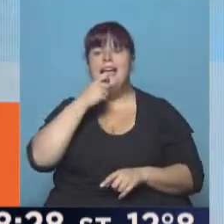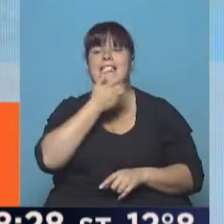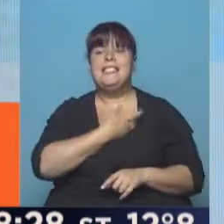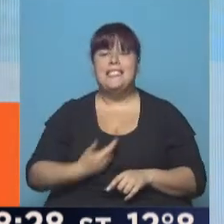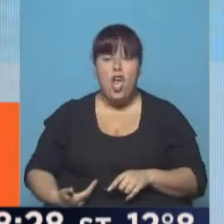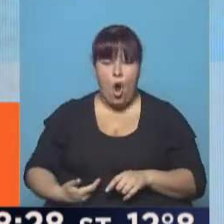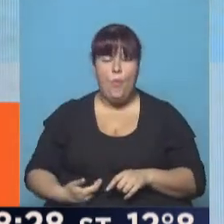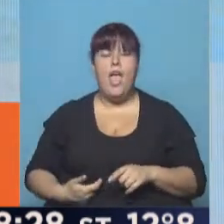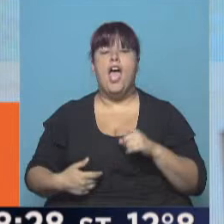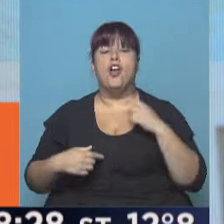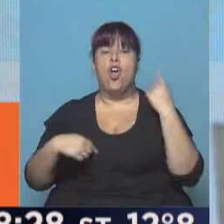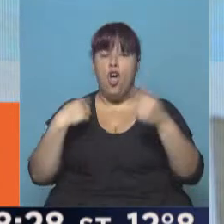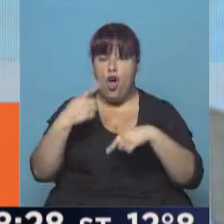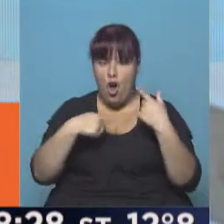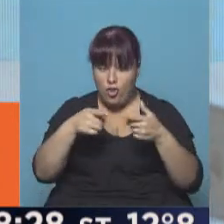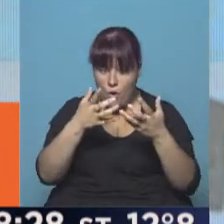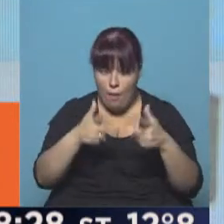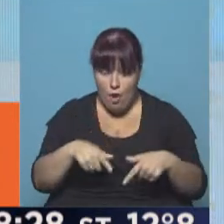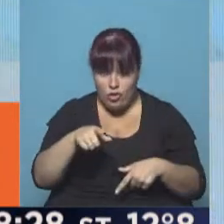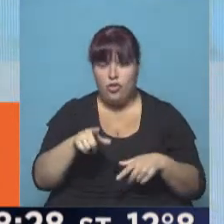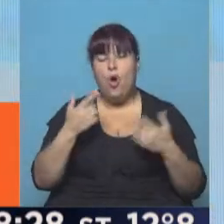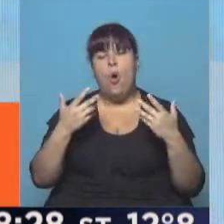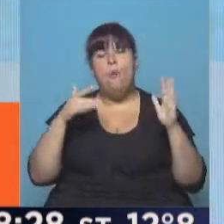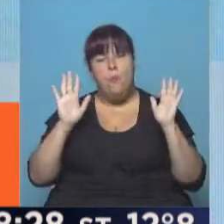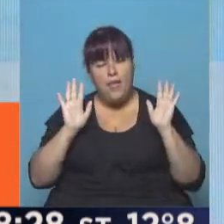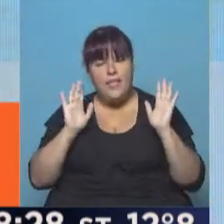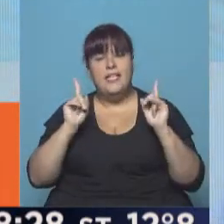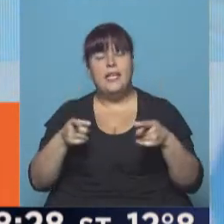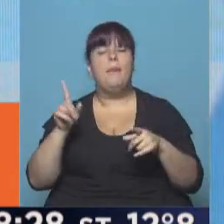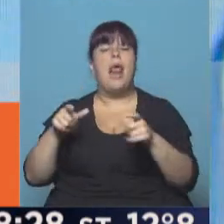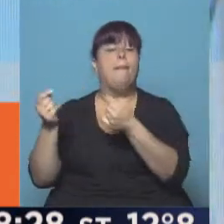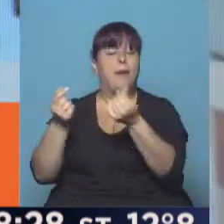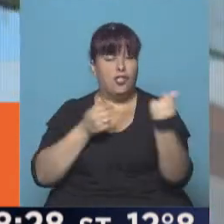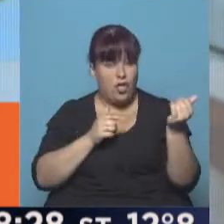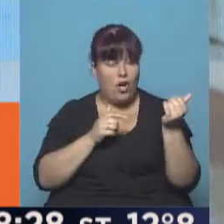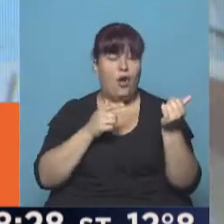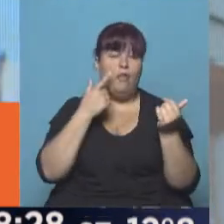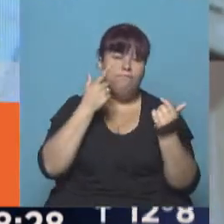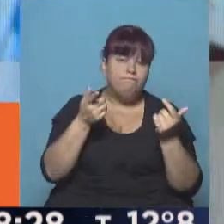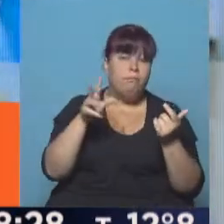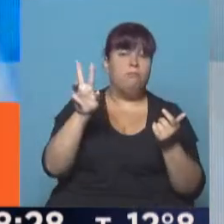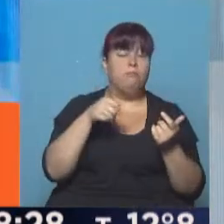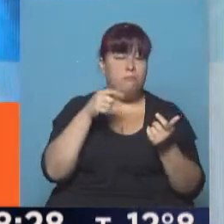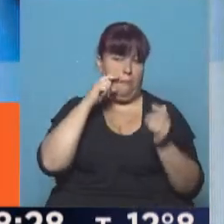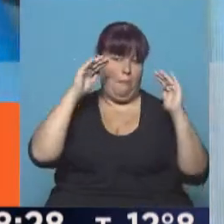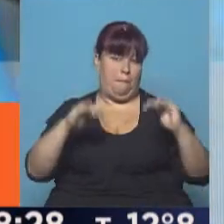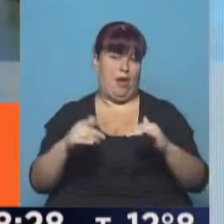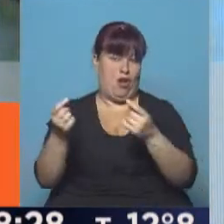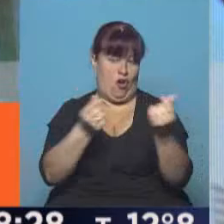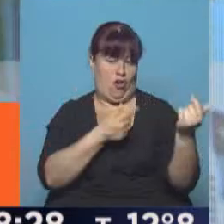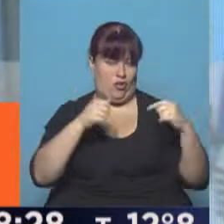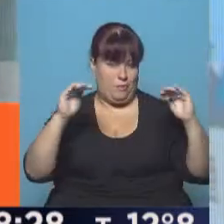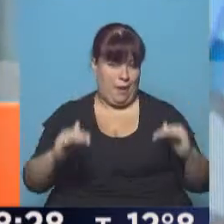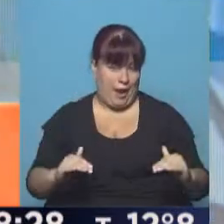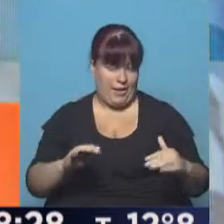gobierno puede avanzar en este proyecto, es probable que también el consumidor vea o perciba una baja en los precios de las